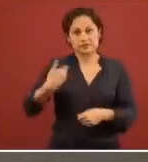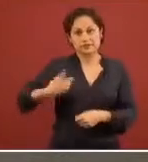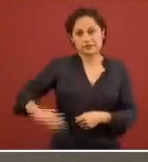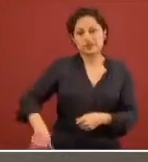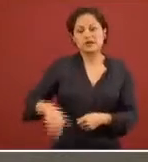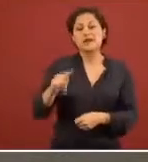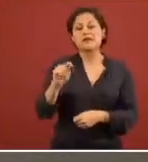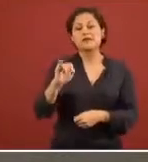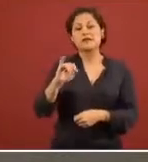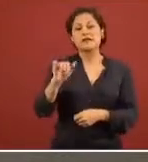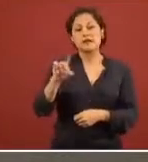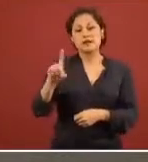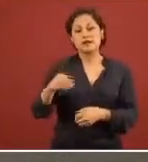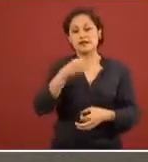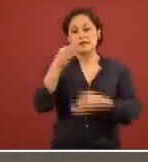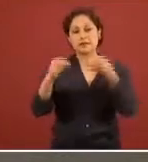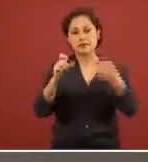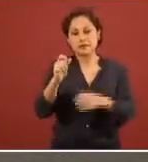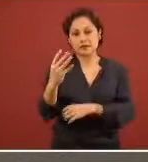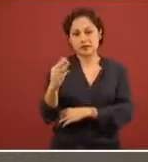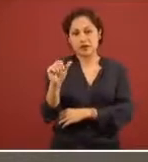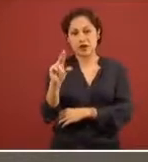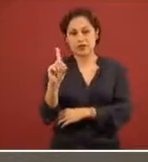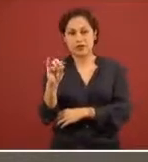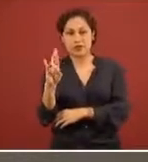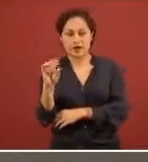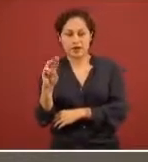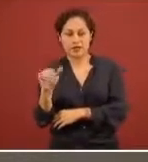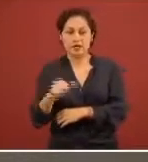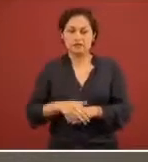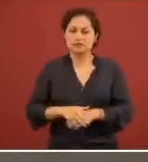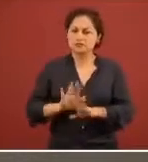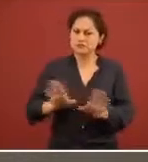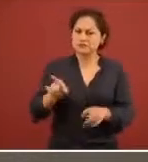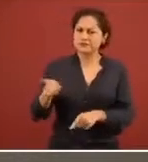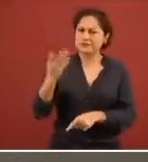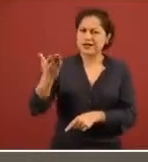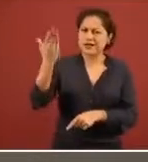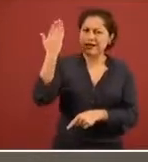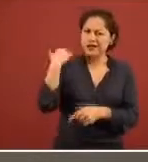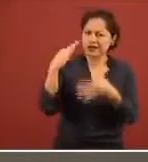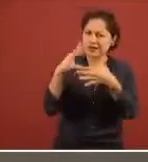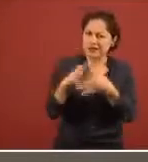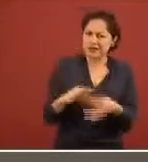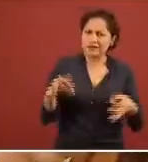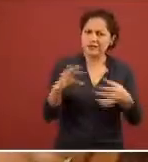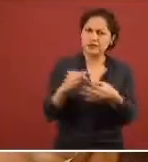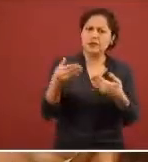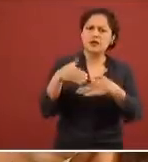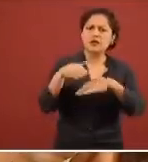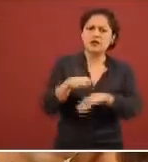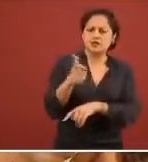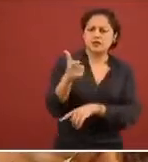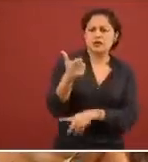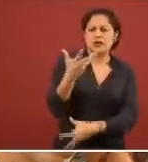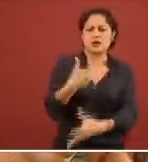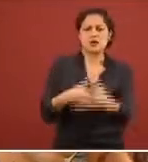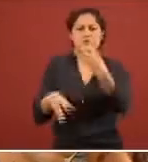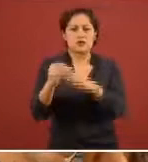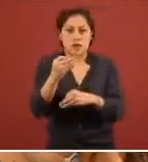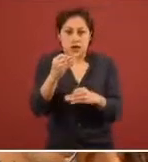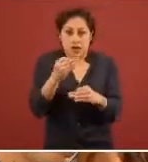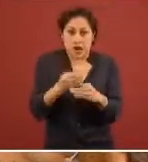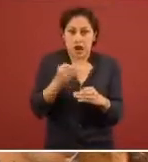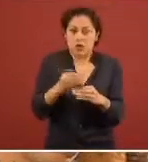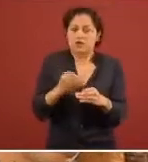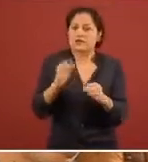David Pérez de Tejada, de Informe 24 de Audiorama. Usted nos ha hablado de la economía es importante en esta... en